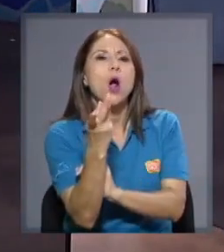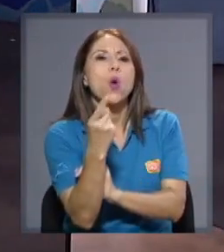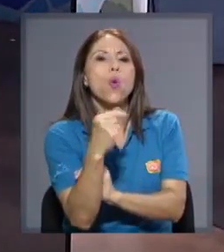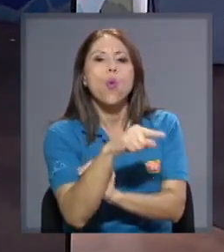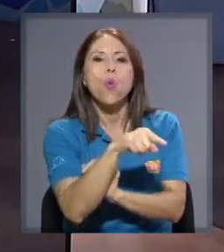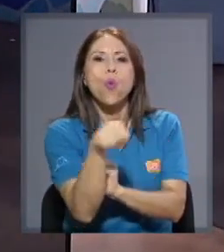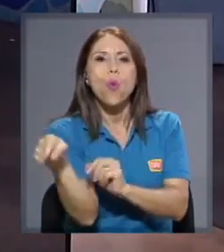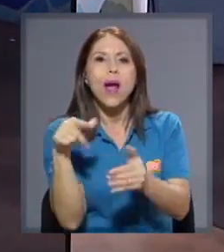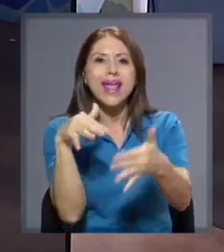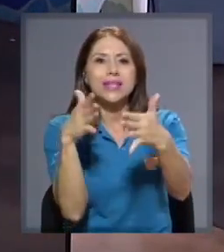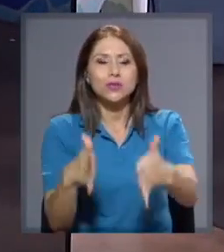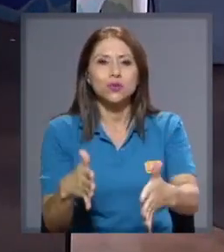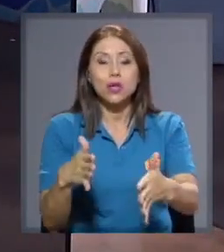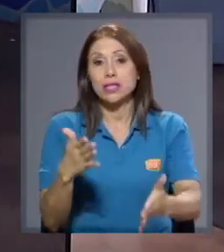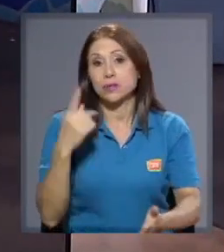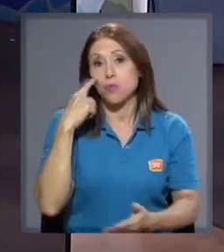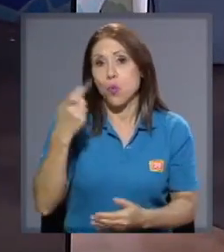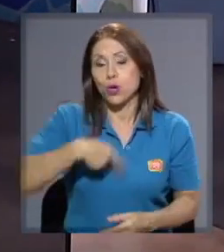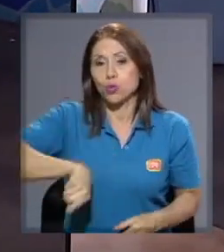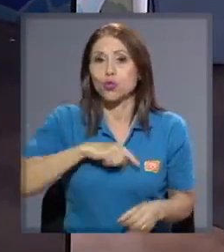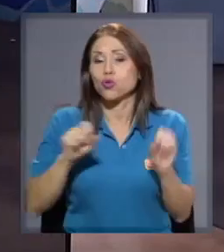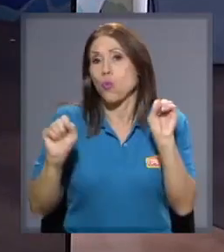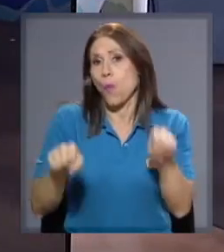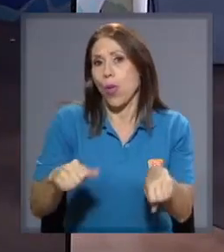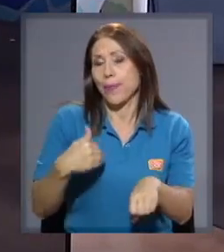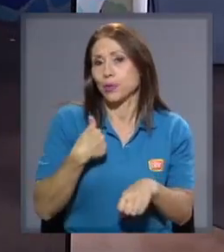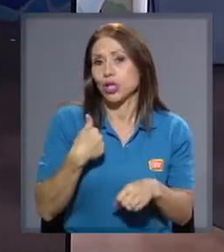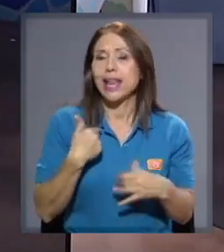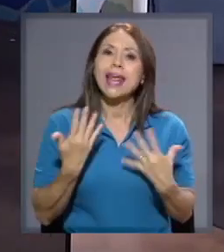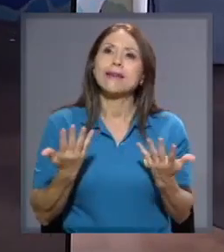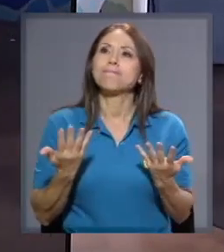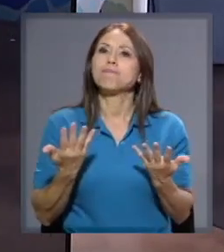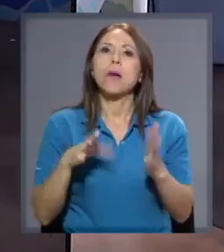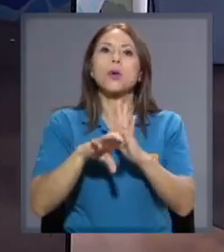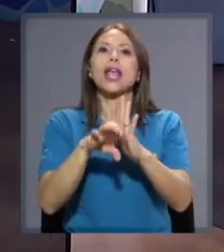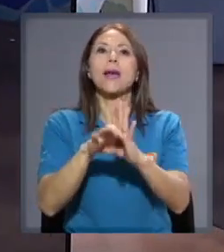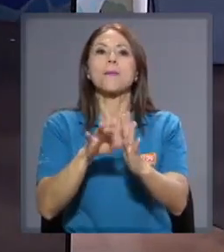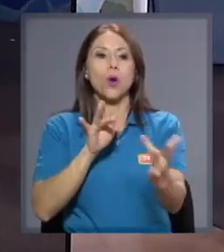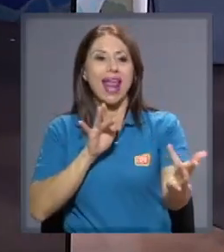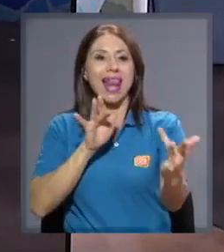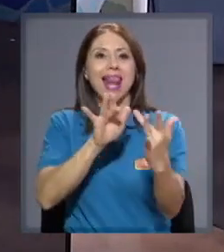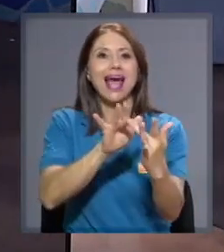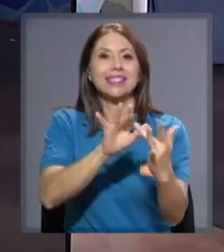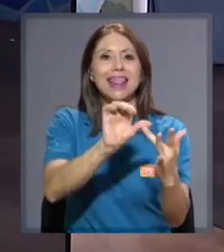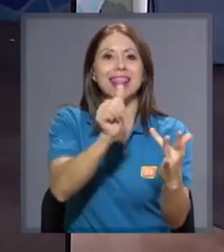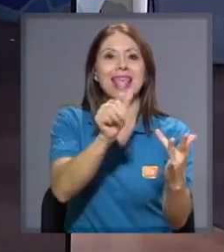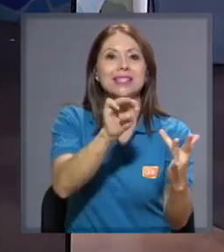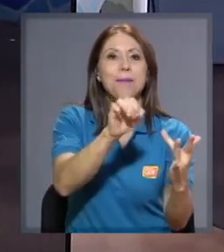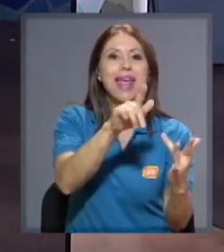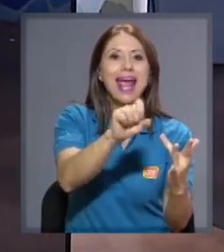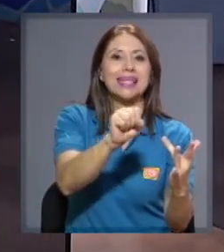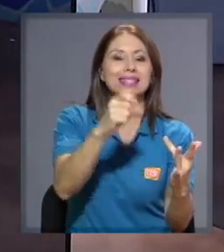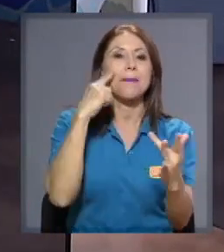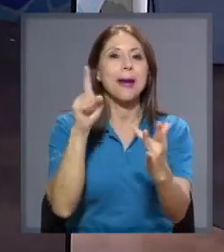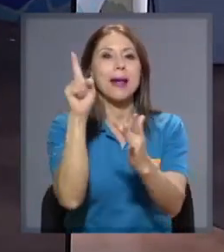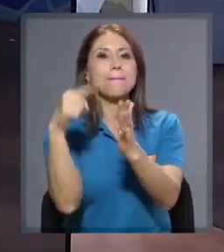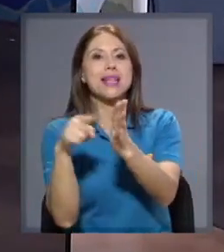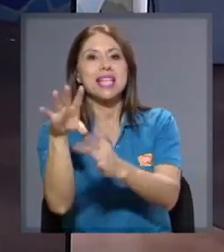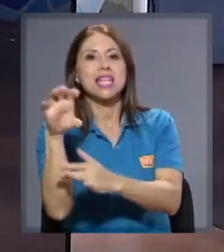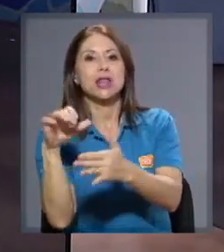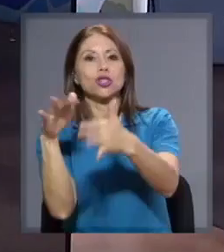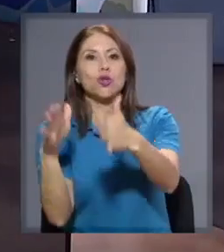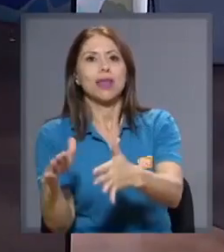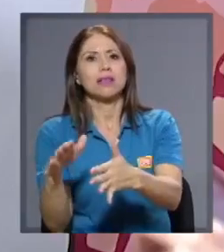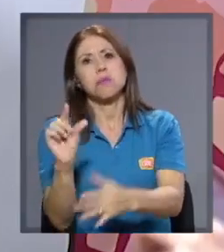porque podemos tener un en la cee de 10 megas para 1500 estudiantes es muy poquito pero